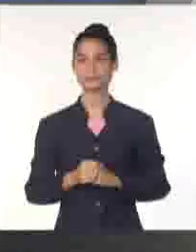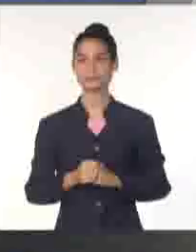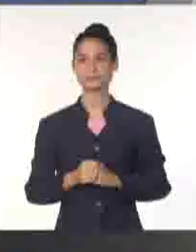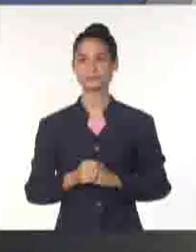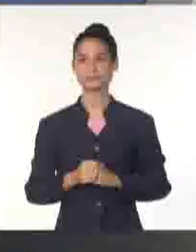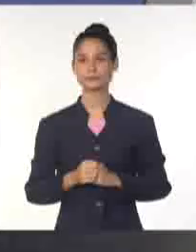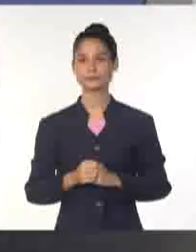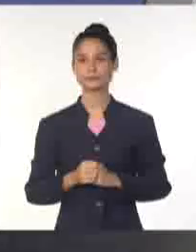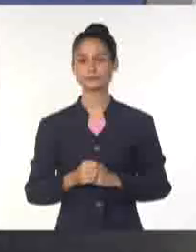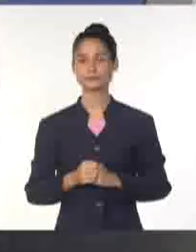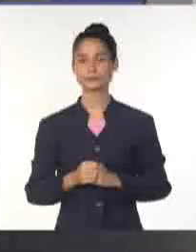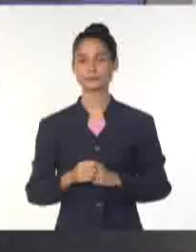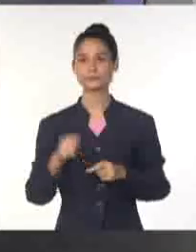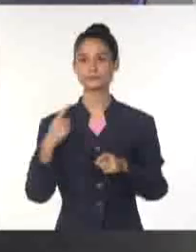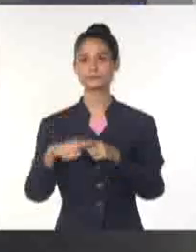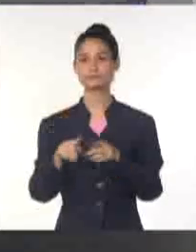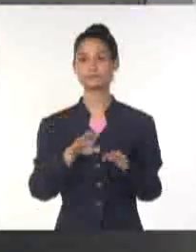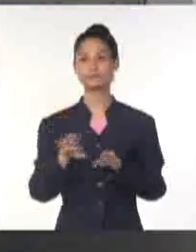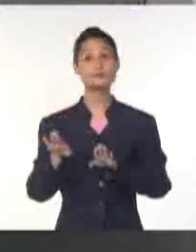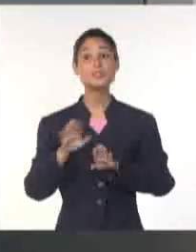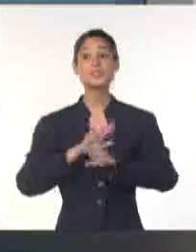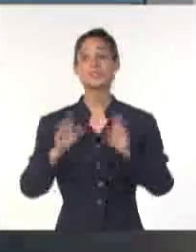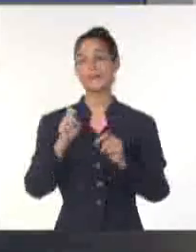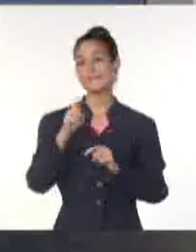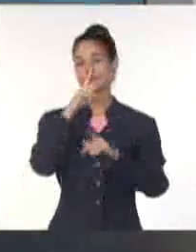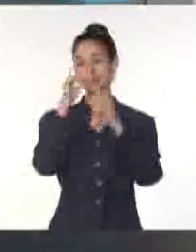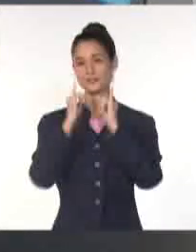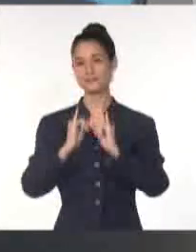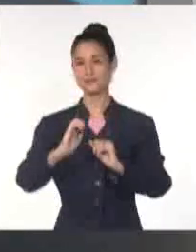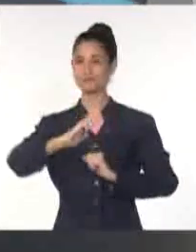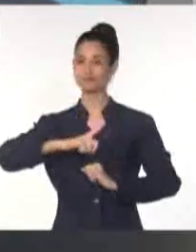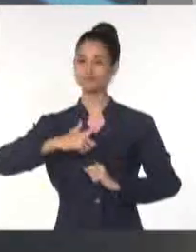Con esta información finalizan las culturales. Tenga muy buenas noches.